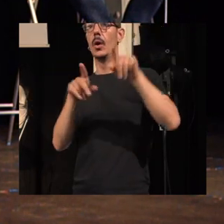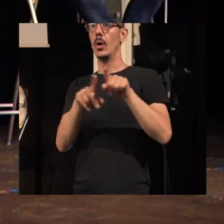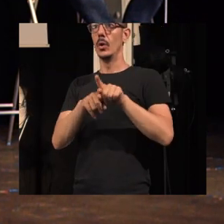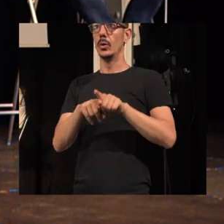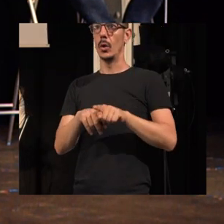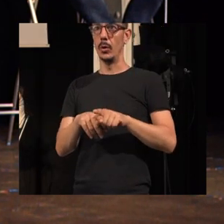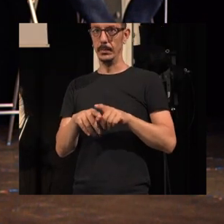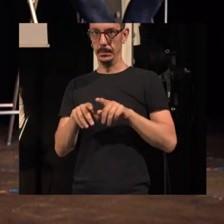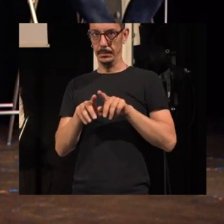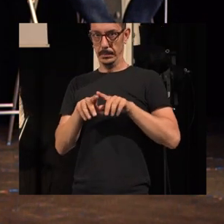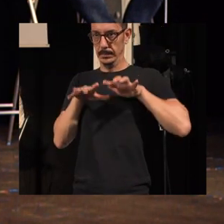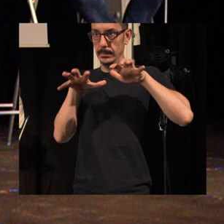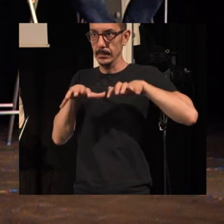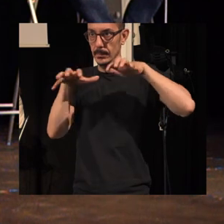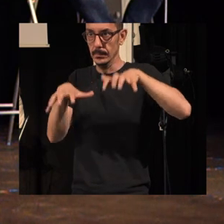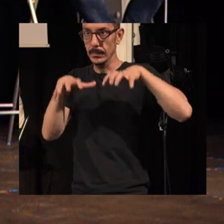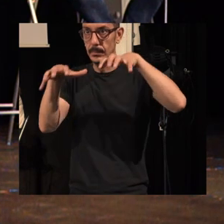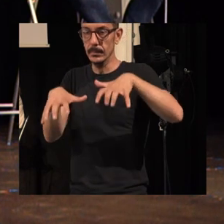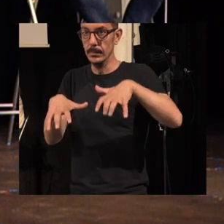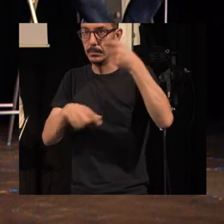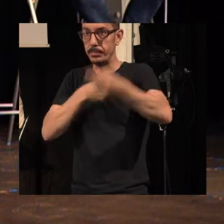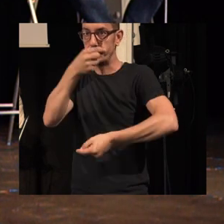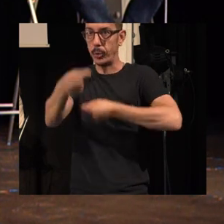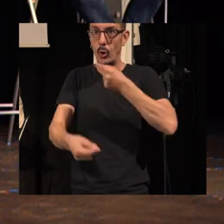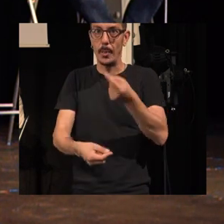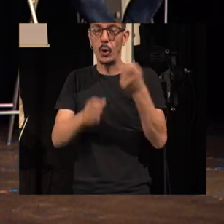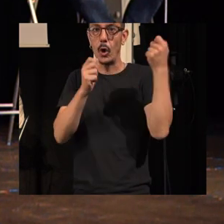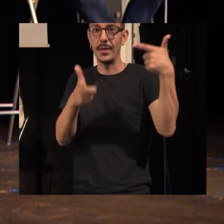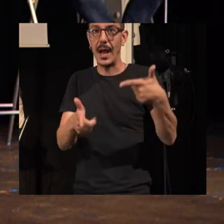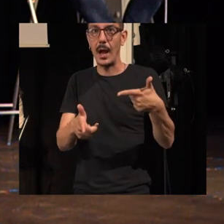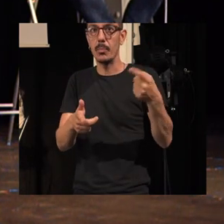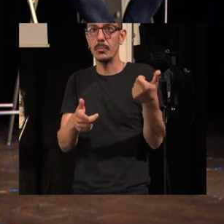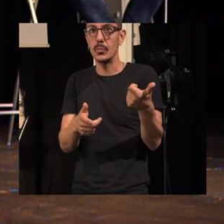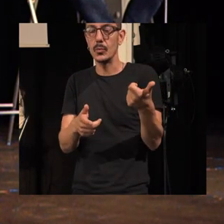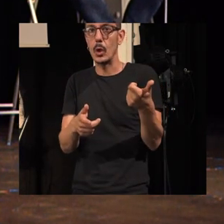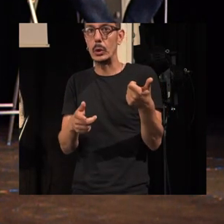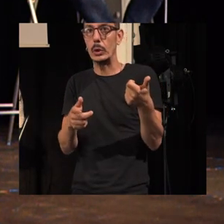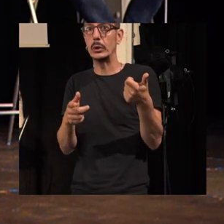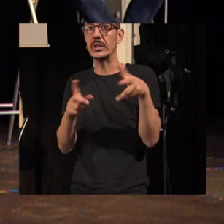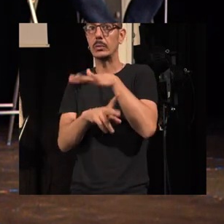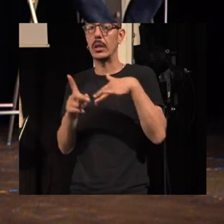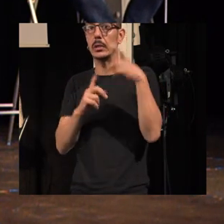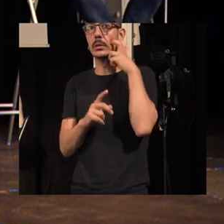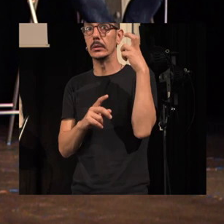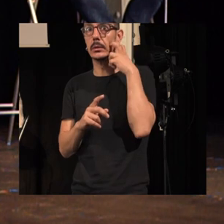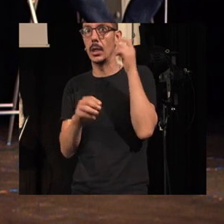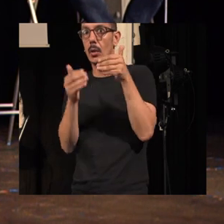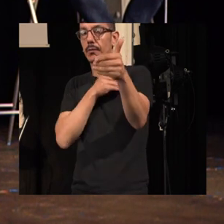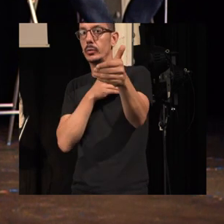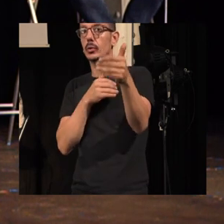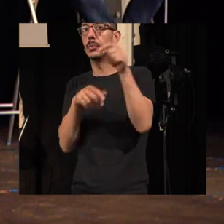y está al acecho y está imprimiendo un carácter nefasto a un escenario y a un horizonte